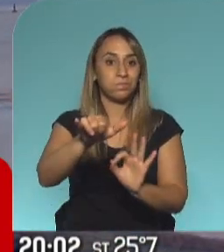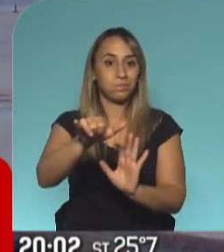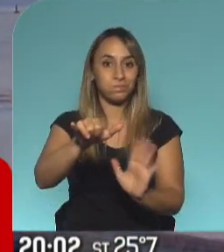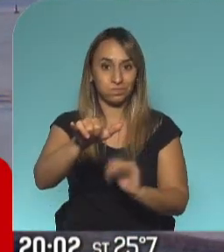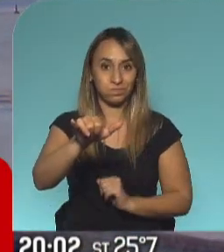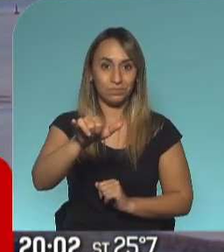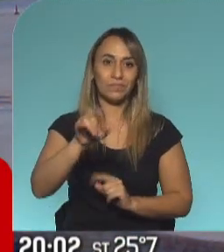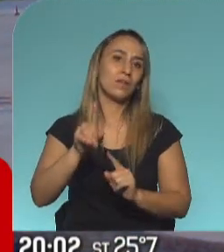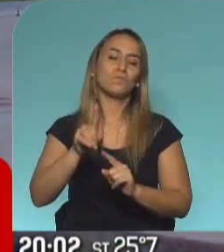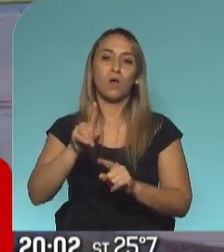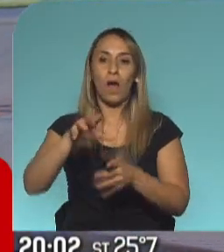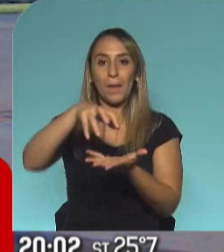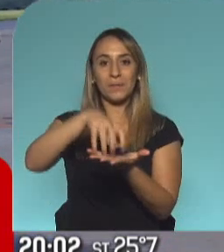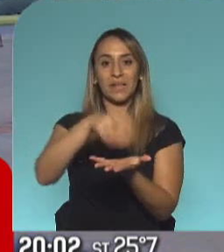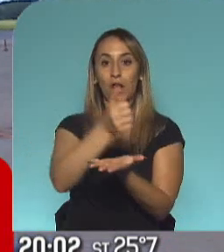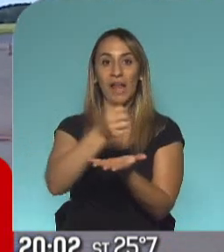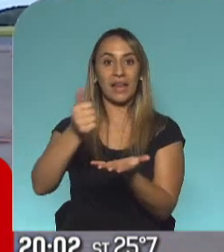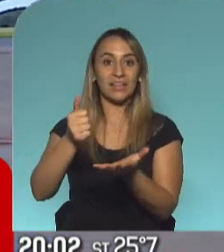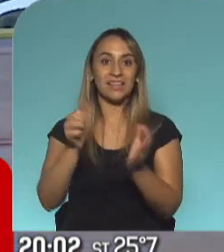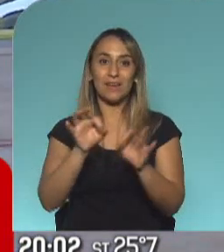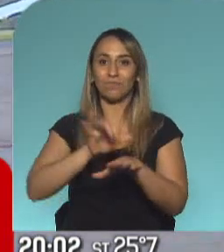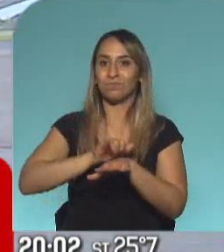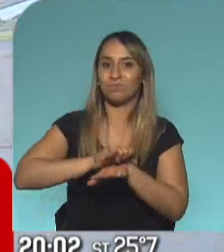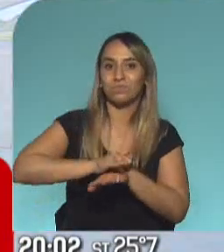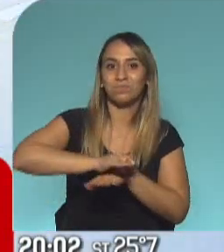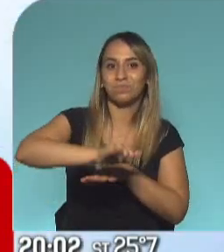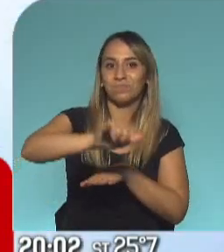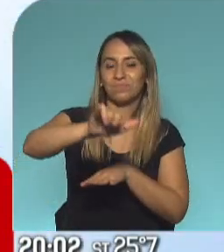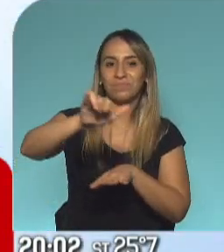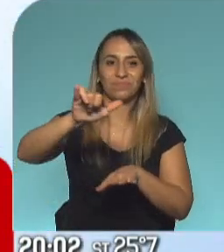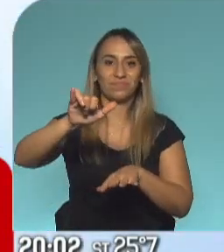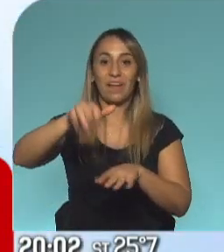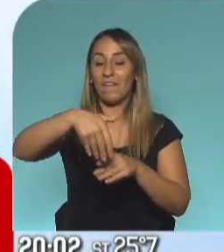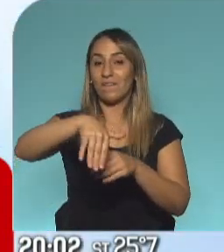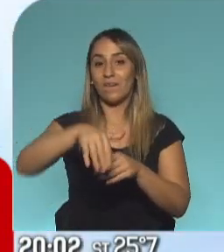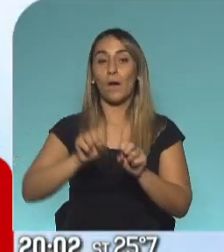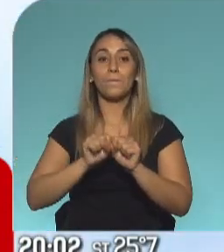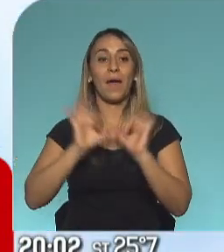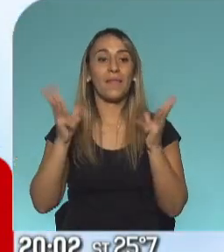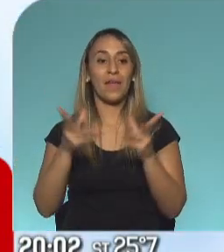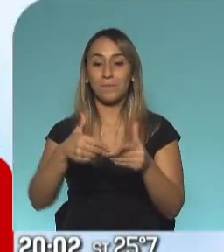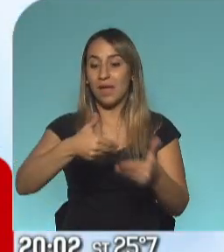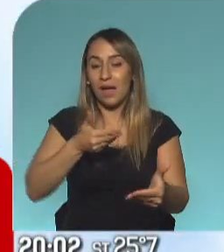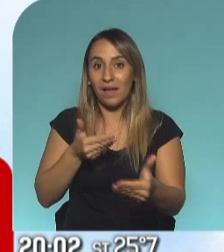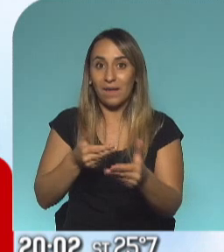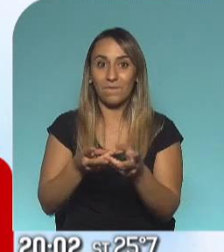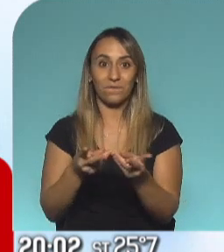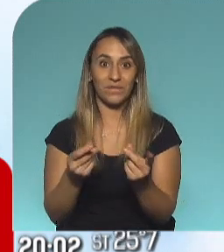empresa Aerolíneas Argentinas y comenzar a transitar lo que es el final de esta pandemia y continuar con la campaña de vacunación en